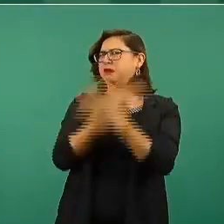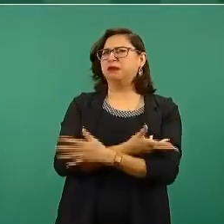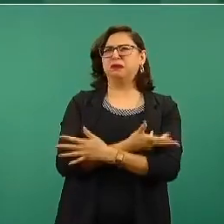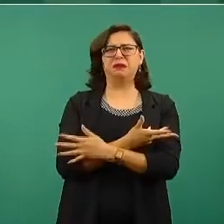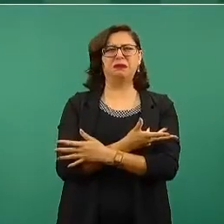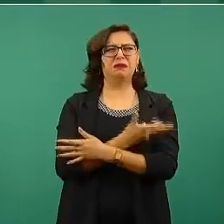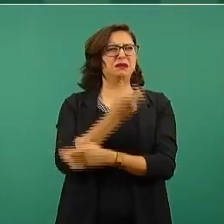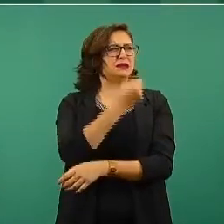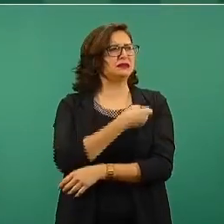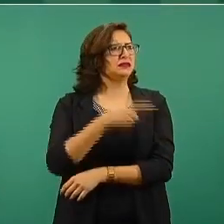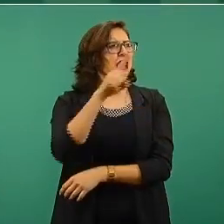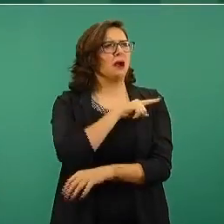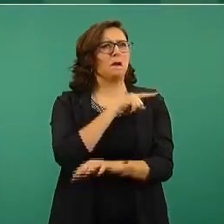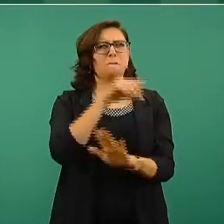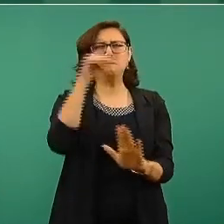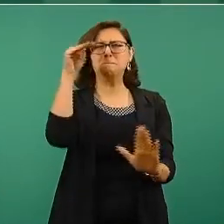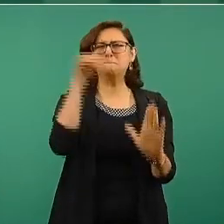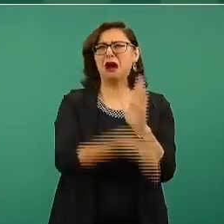en todo,